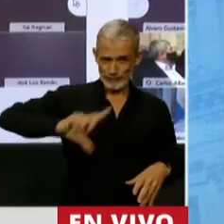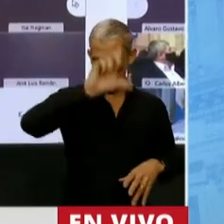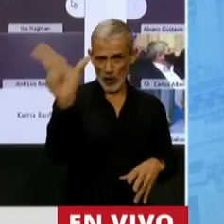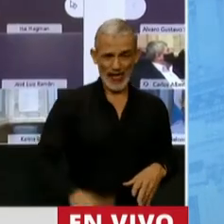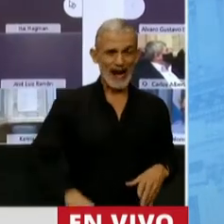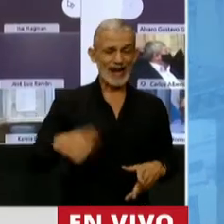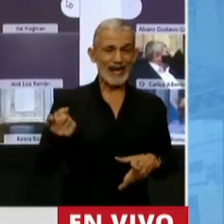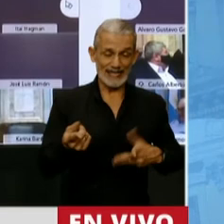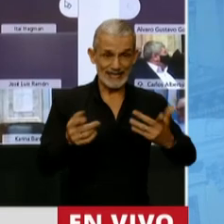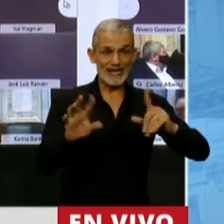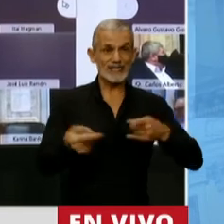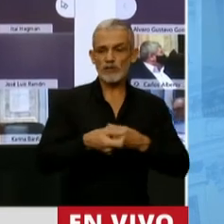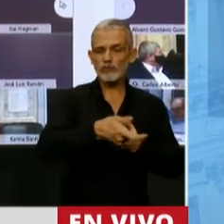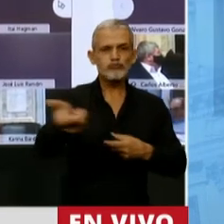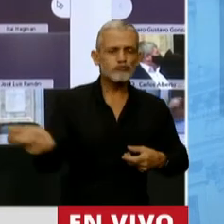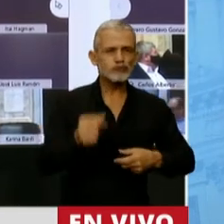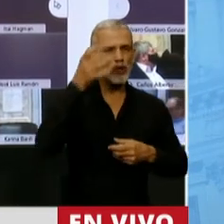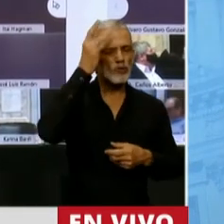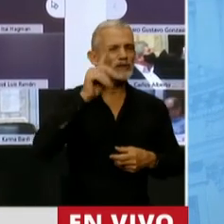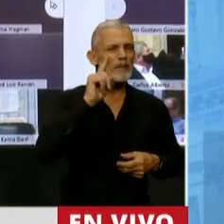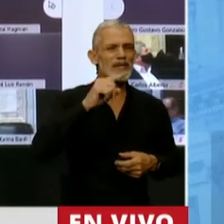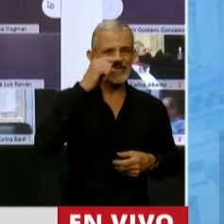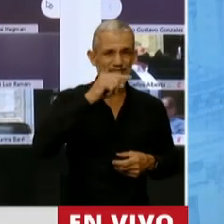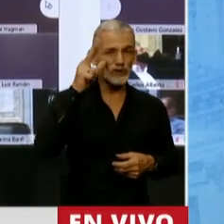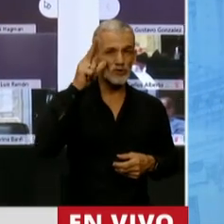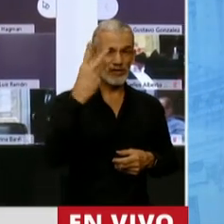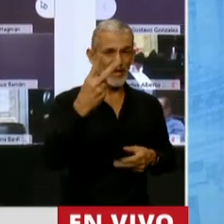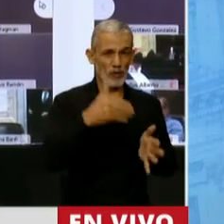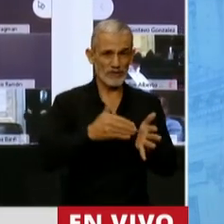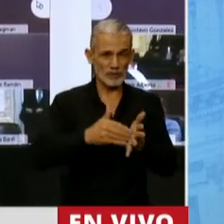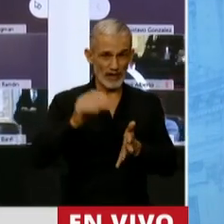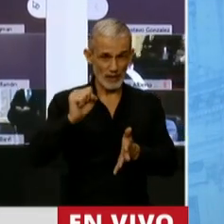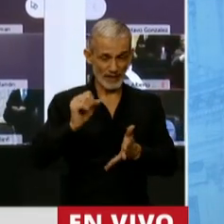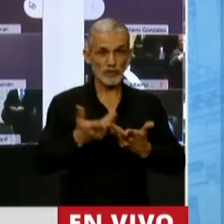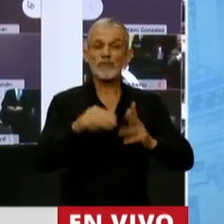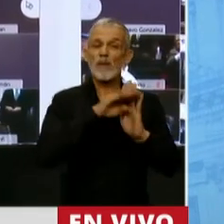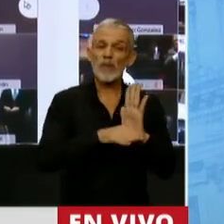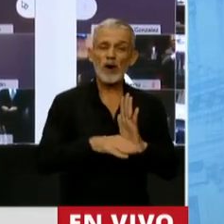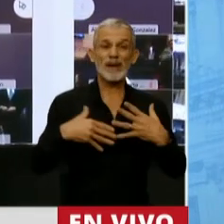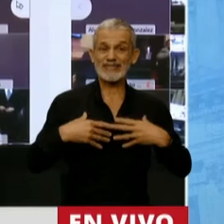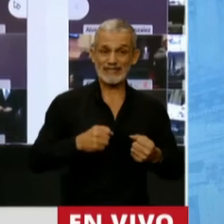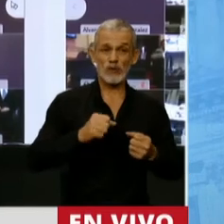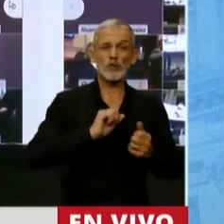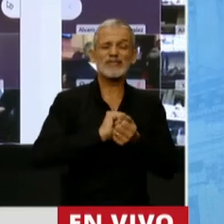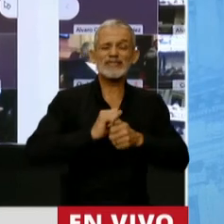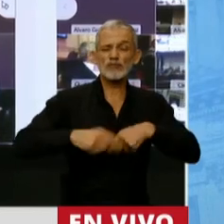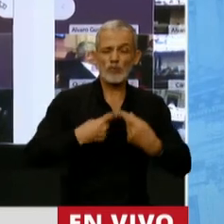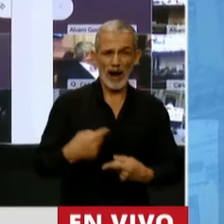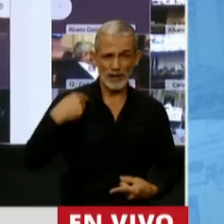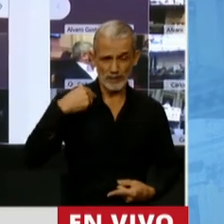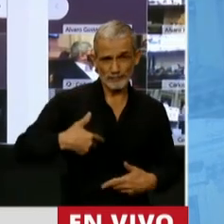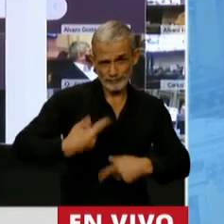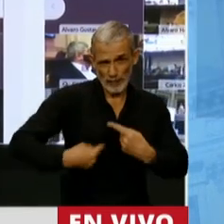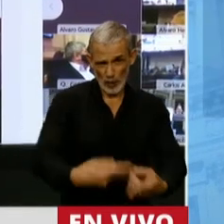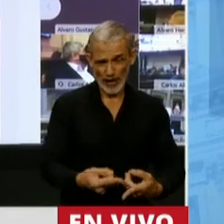Argentina, y destinamos a ellos 12.782 millones de pesos. Para el programa de salud sexual y procreación responsable, que